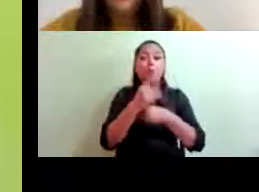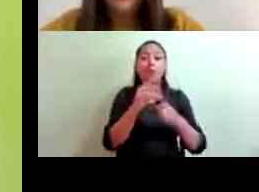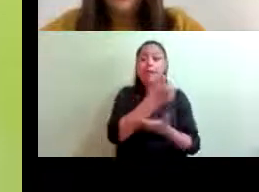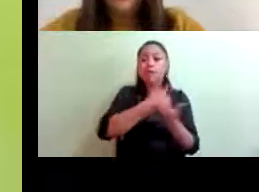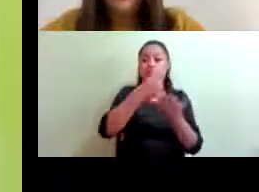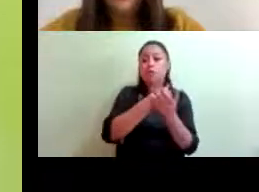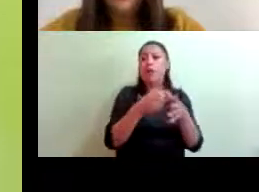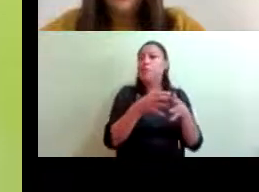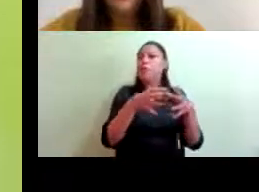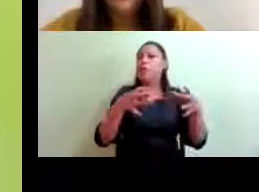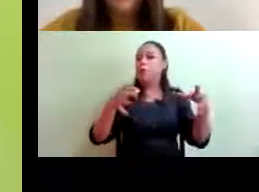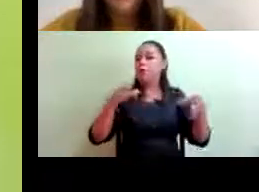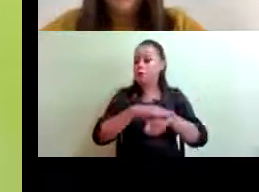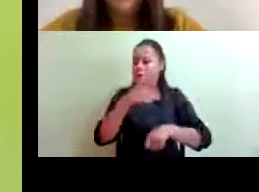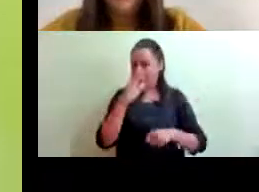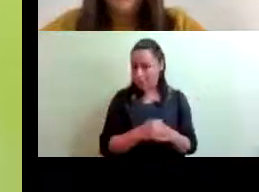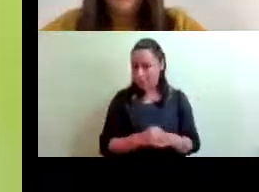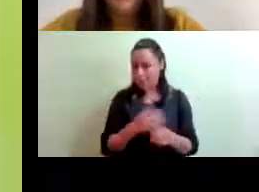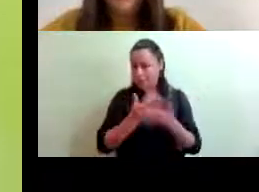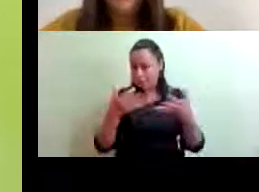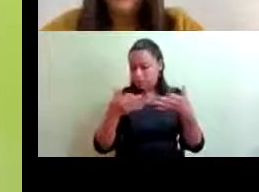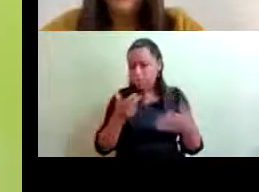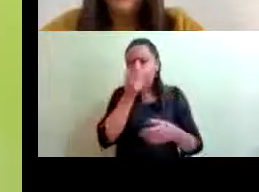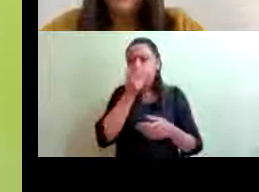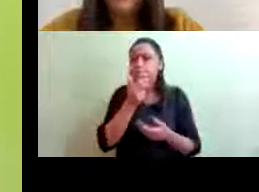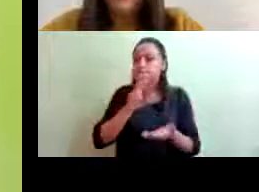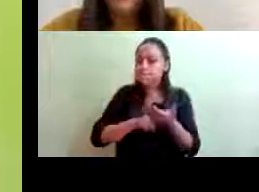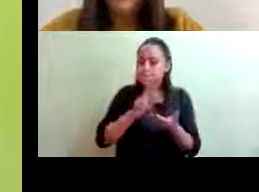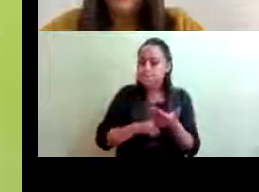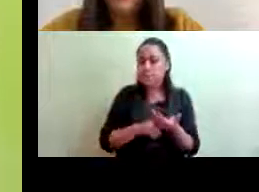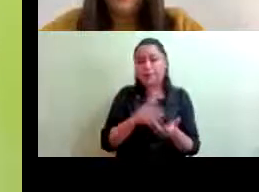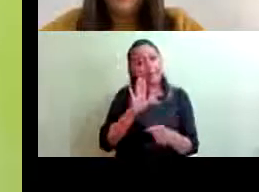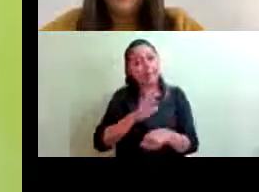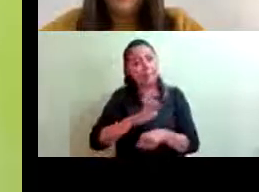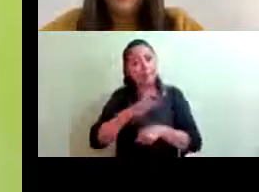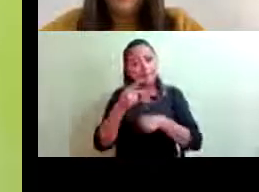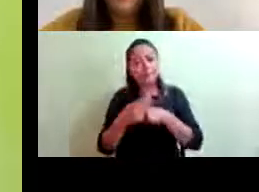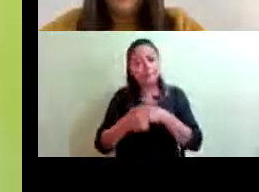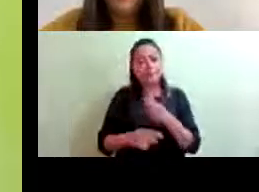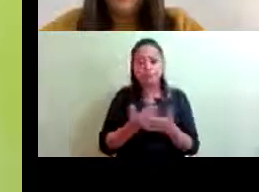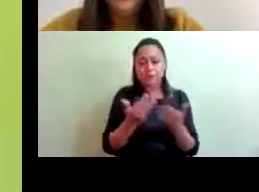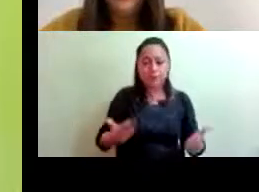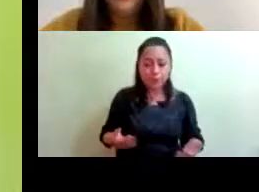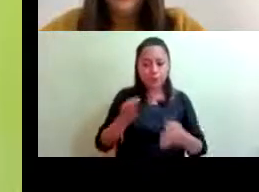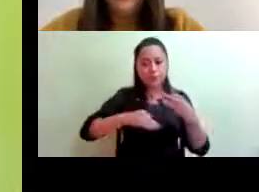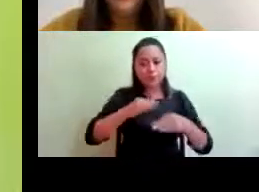suelo de conservación, lo que acelerará, sin duda, el proceso de agotamiento de las reservas subterráneas que ya nos señalaba